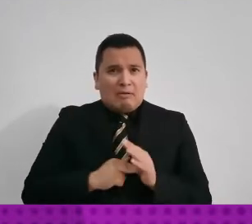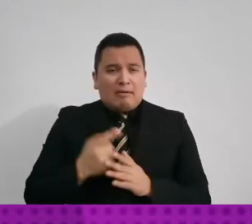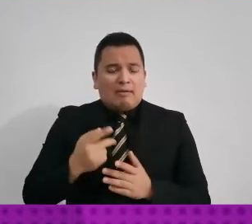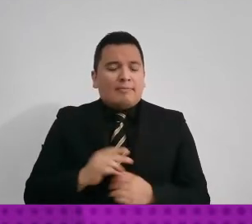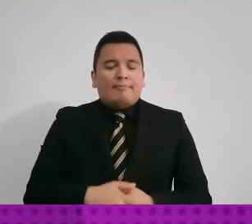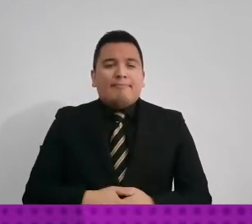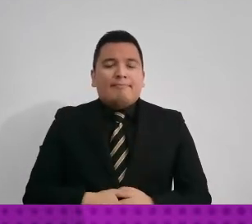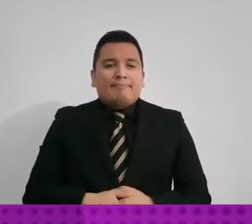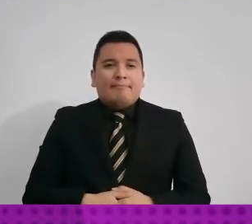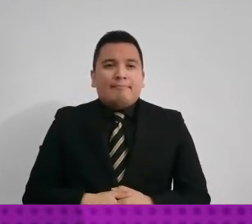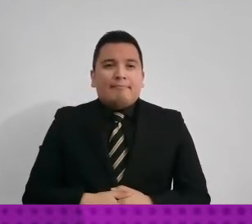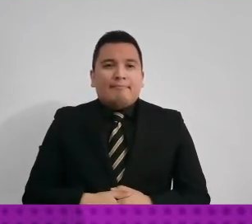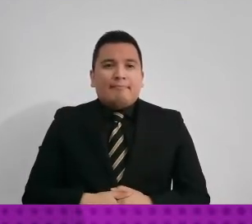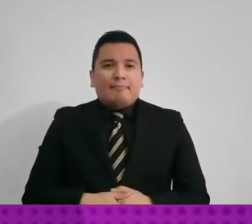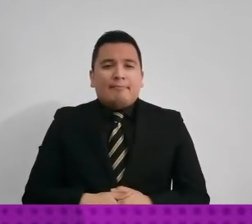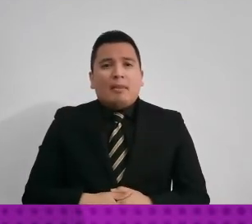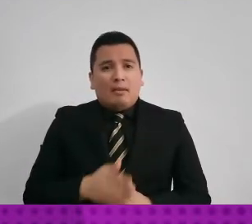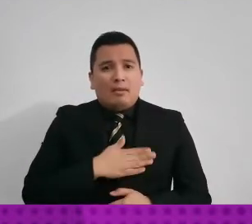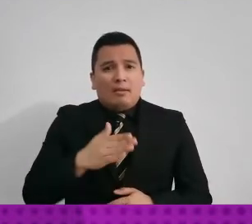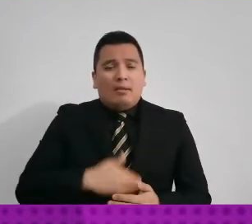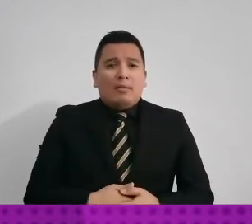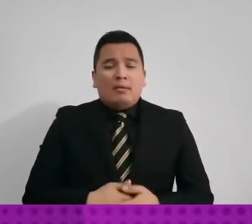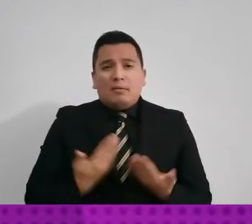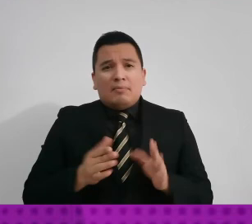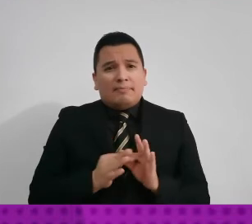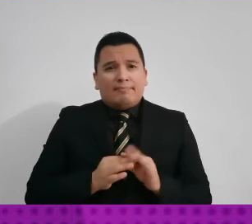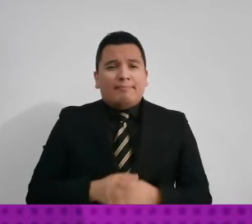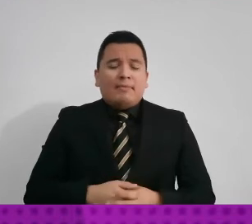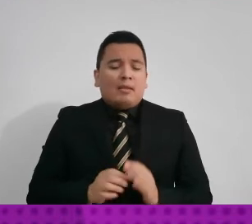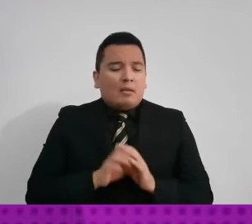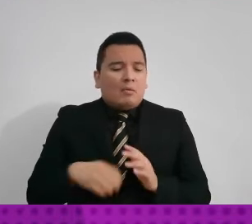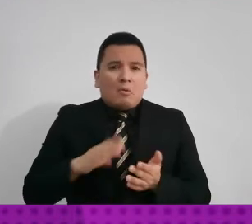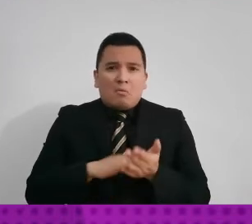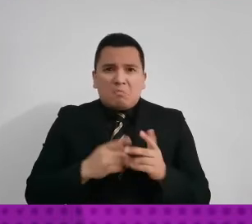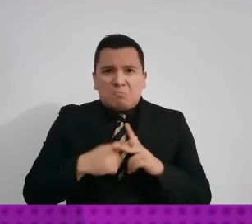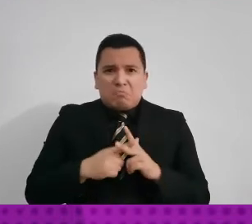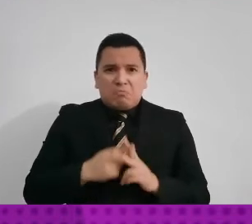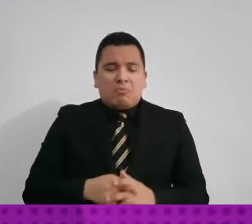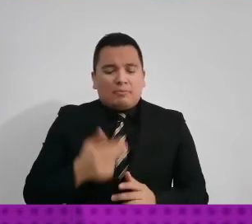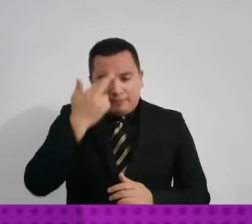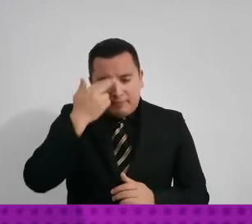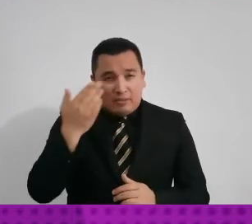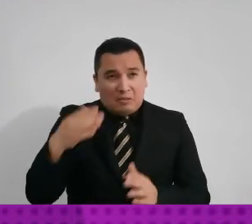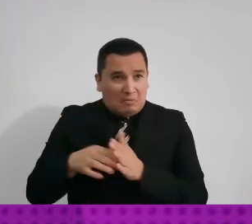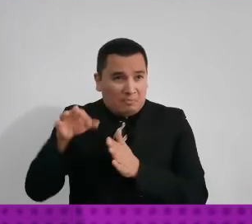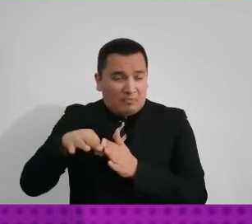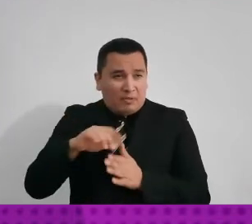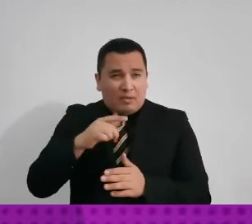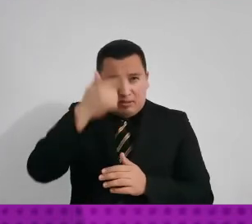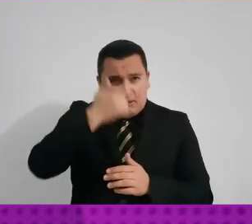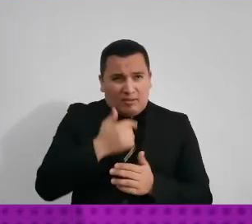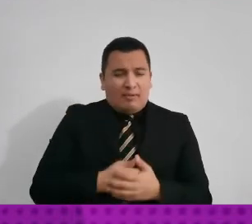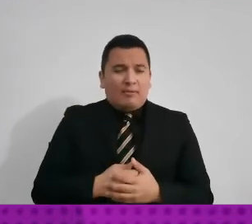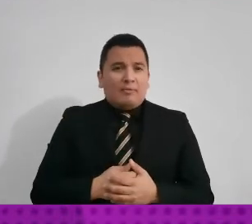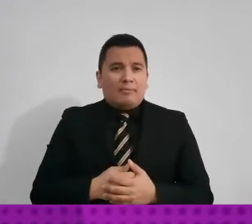estos protocolos que han sido ejemplo a nivel nacional. Sí, bueno, ahorita que mencionabas lo de los cómputos, recordar que la noche de la